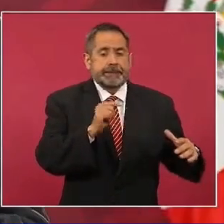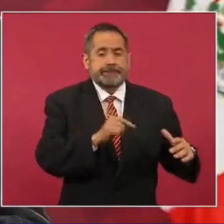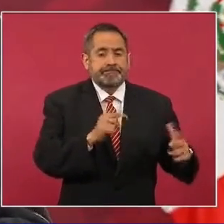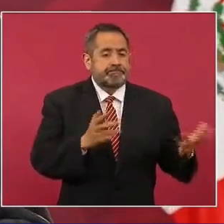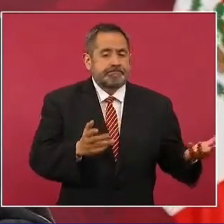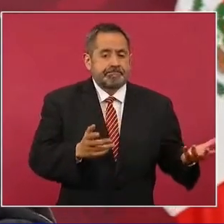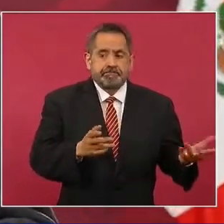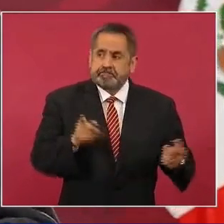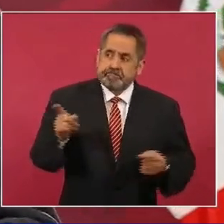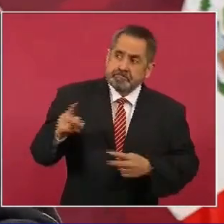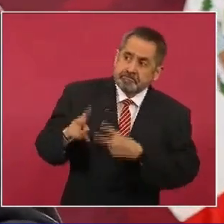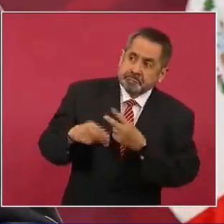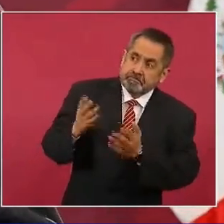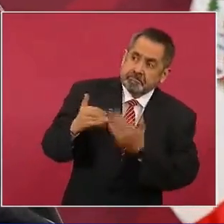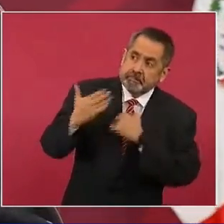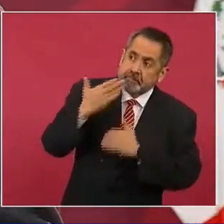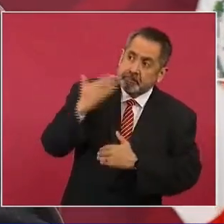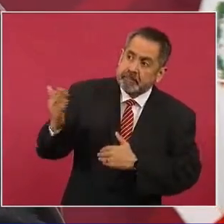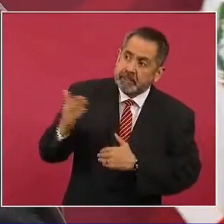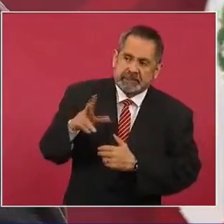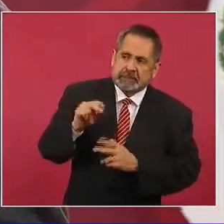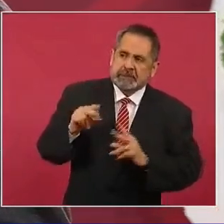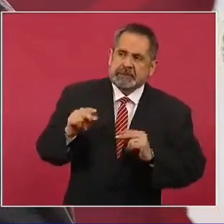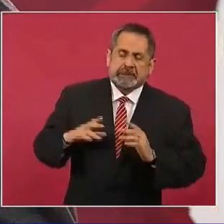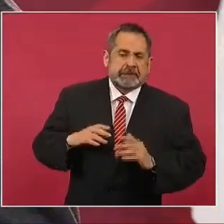que nos vaya bien.